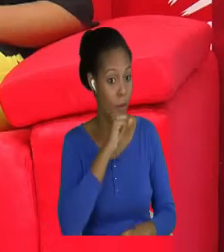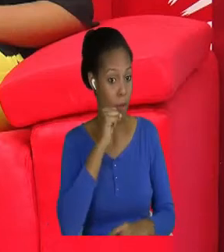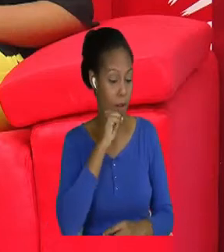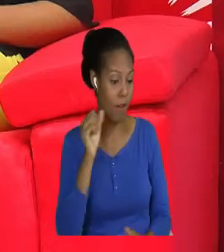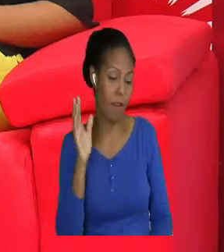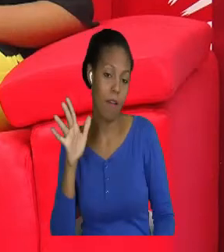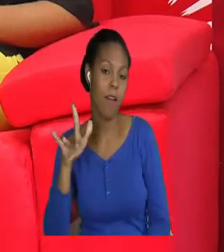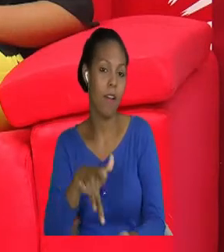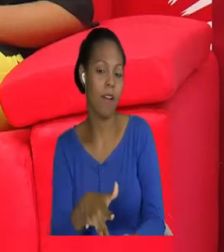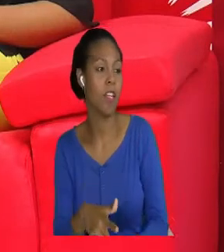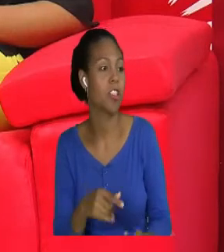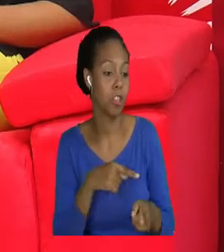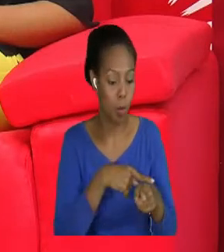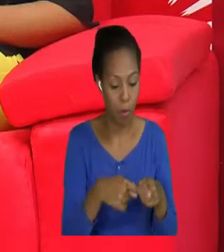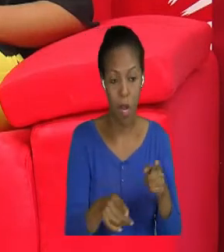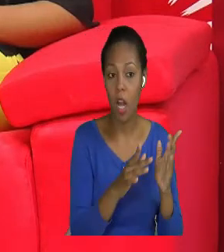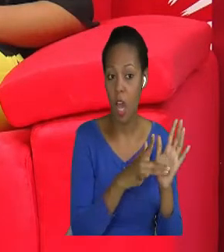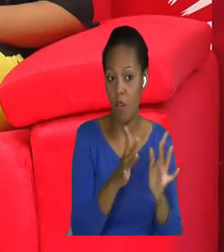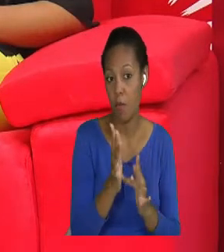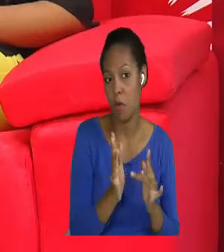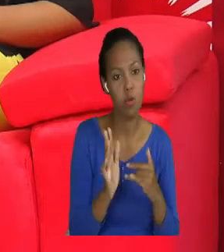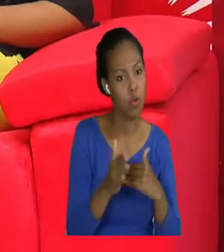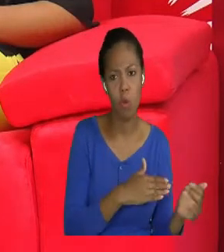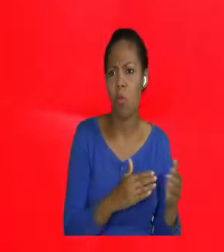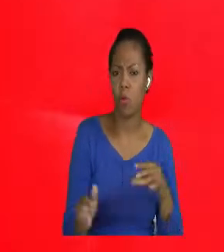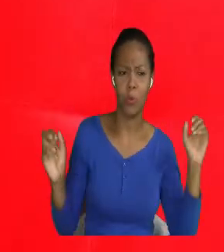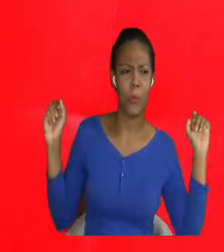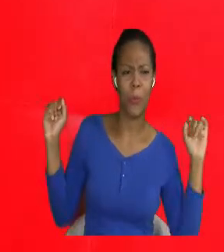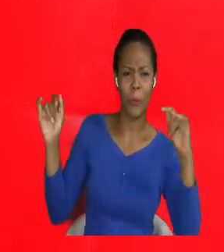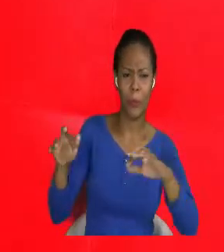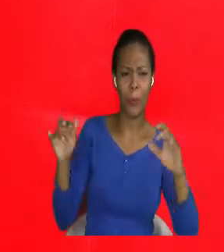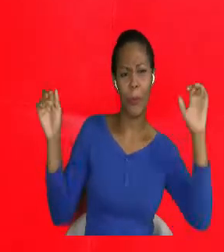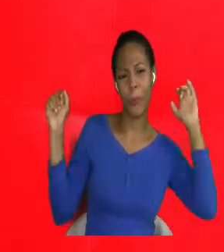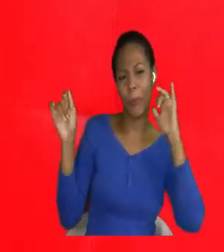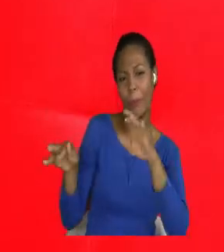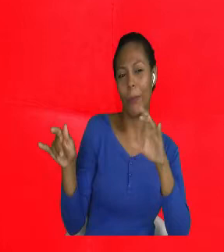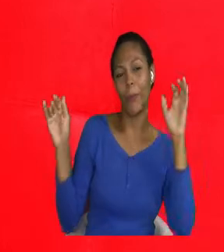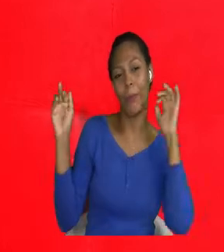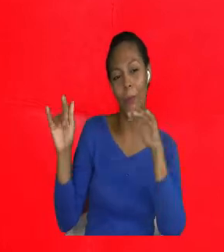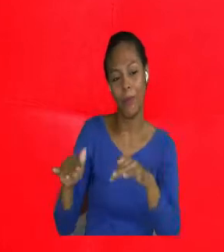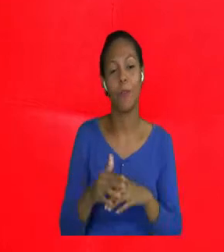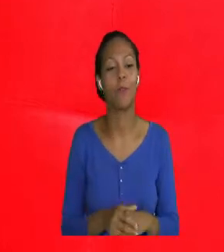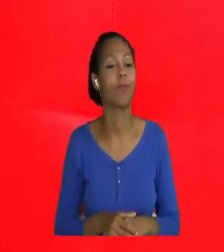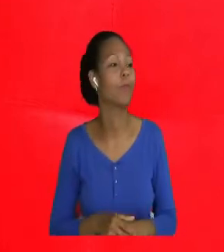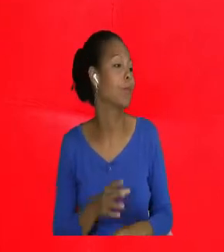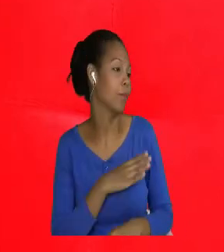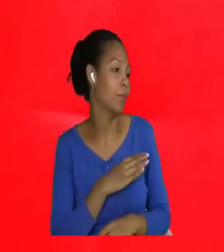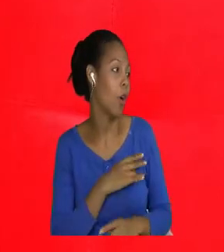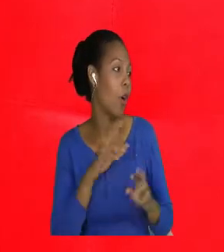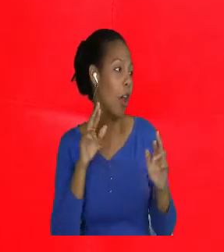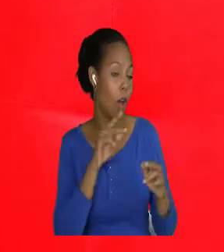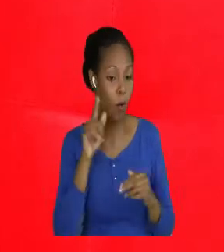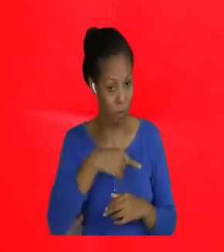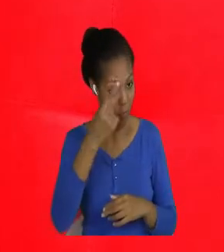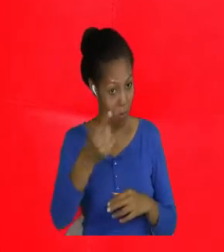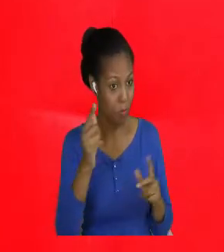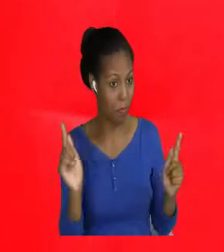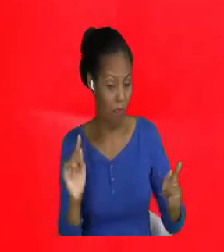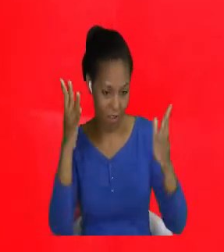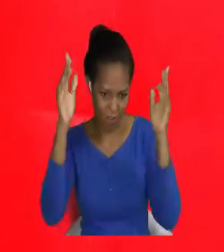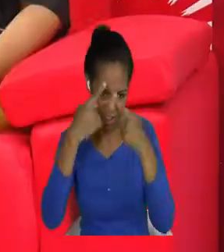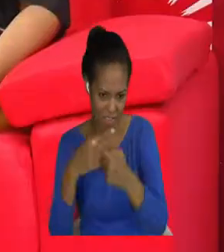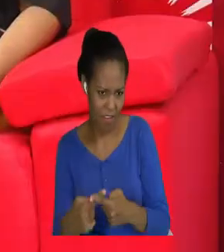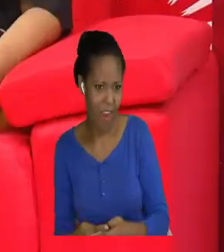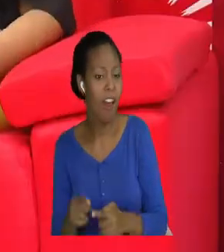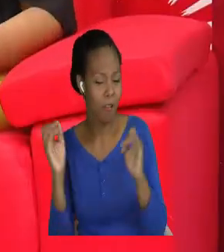que era Semana Santa, estuvo totalmente concurrido y pues esperamos que los demás festivales también sean iguales. Bueno,